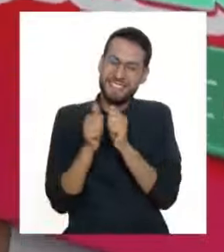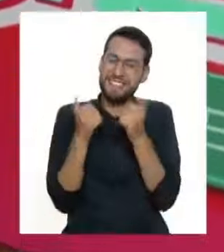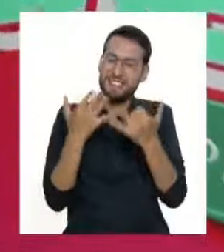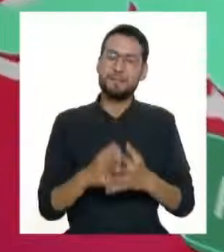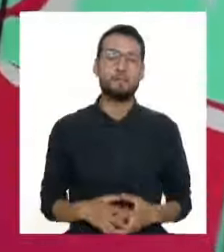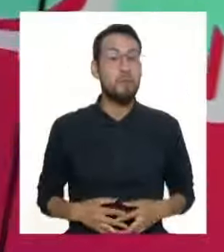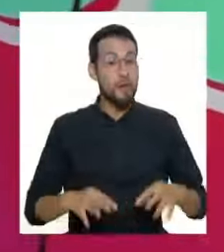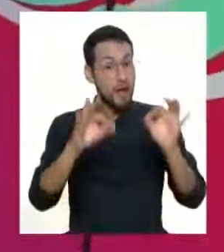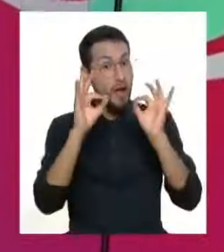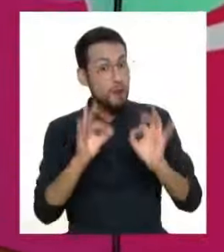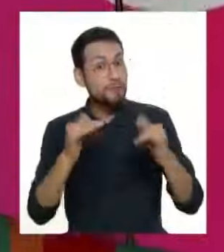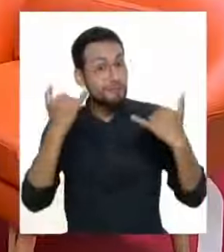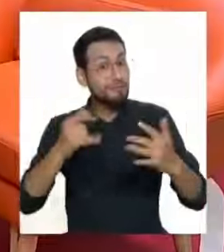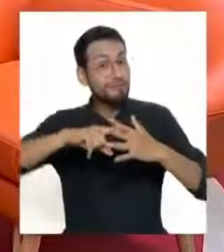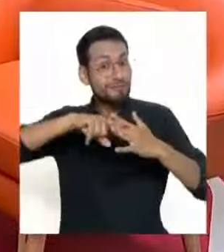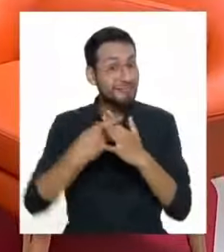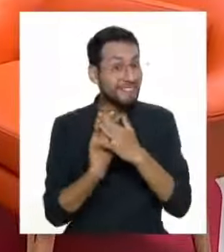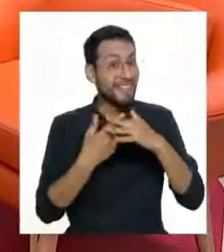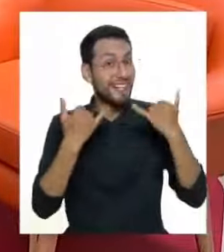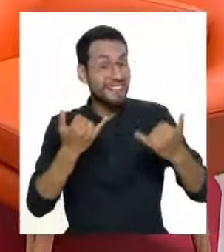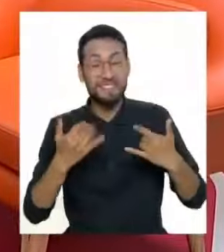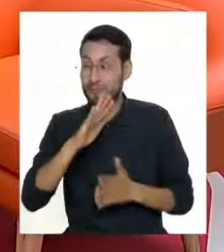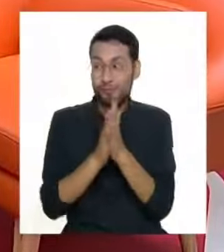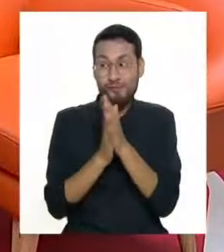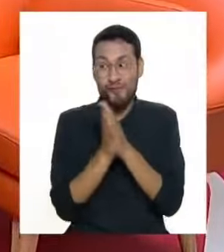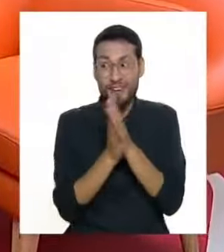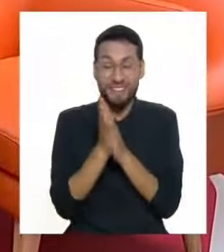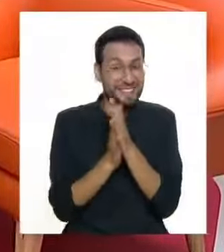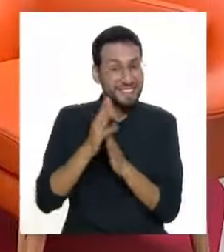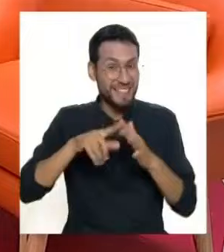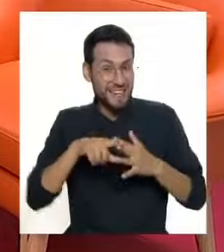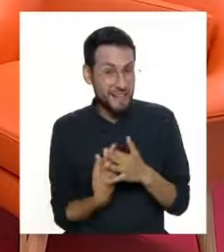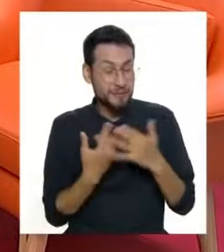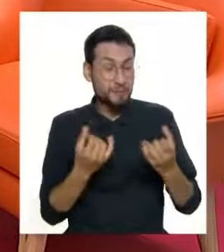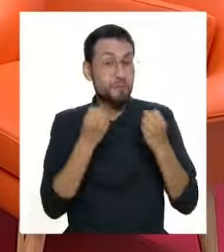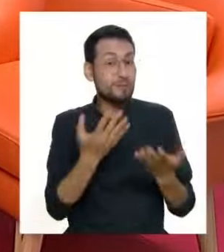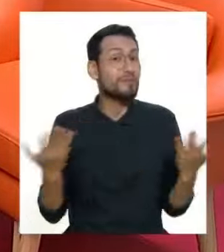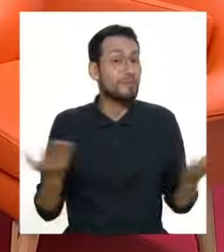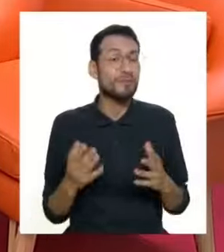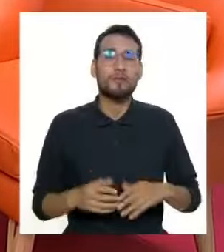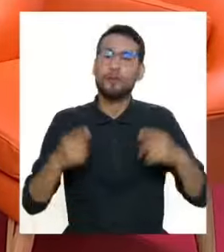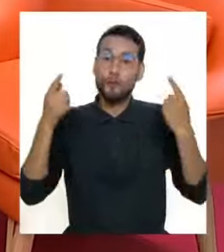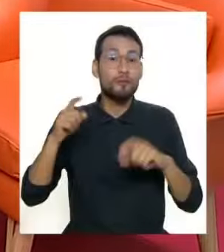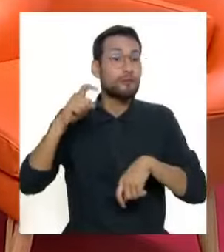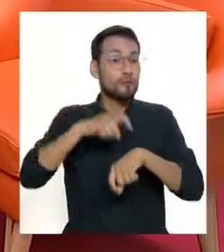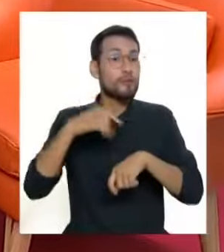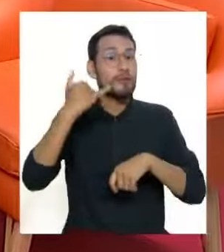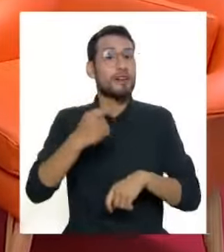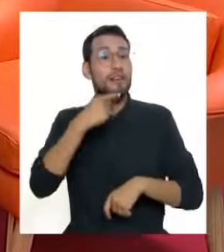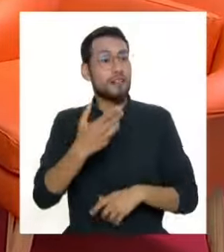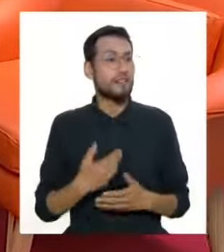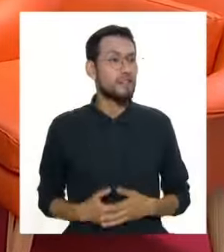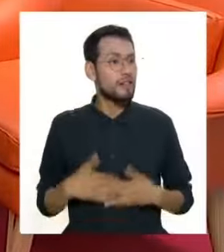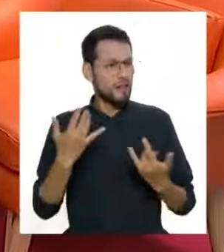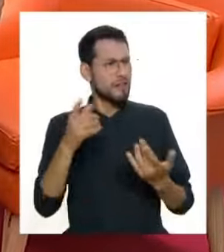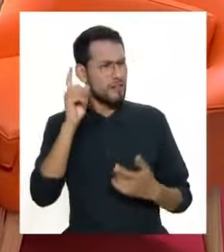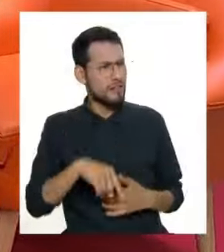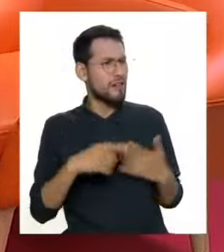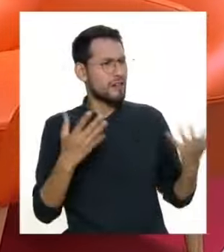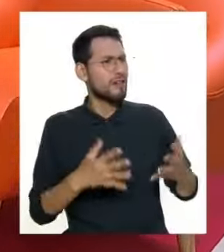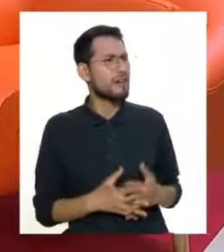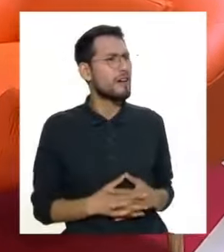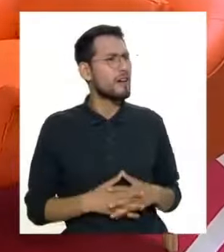Señor director, esto ya está. Tenemos muchas ganas de comenzar y que comience cuando su dedito diga... Todos los días debería ser el día